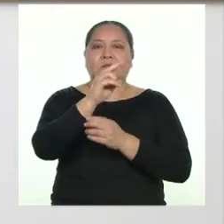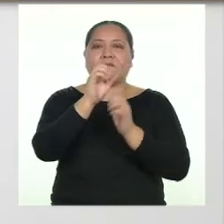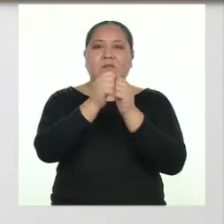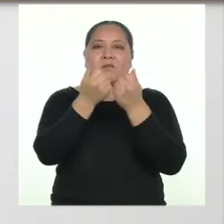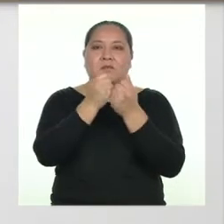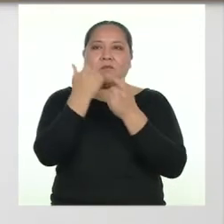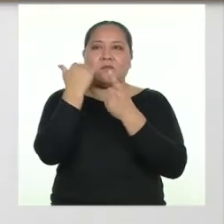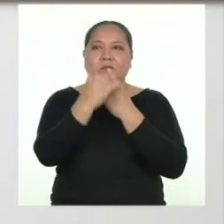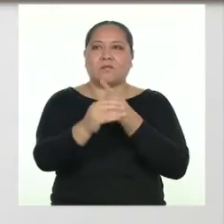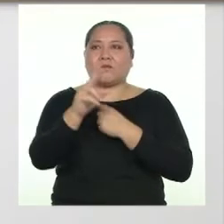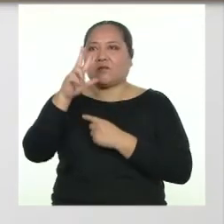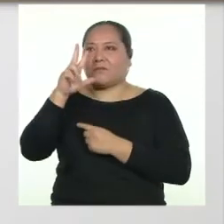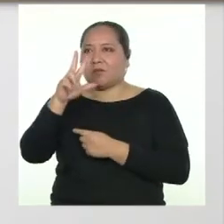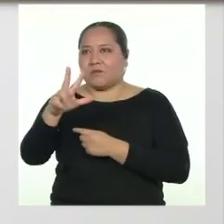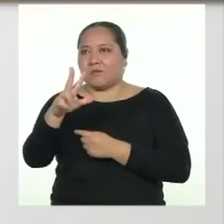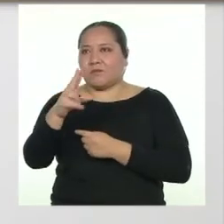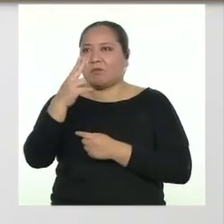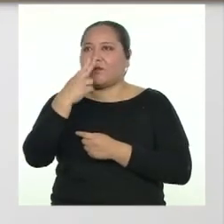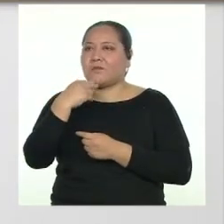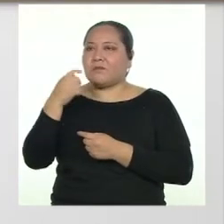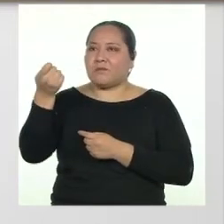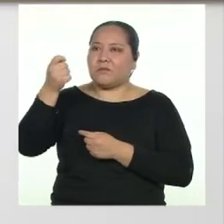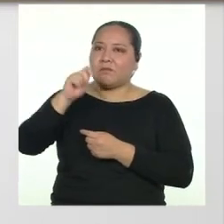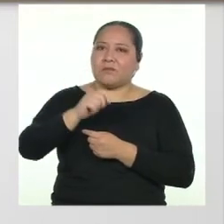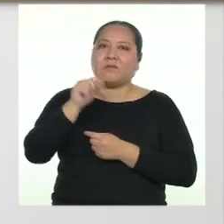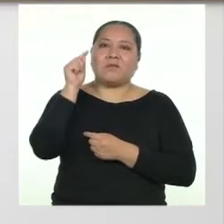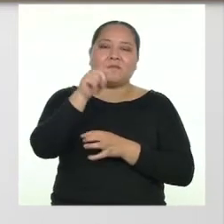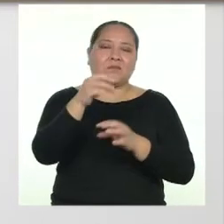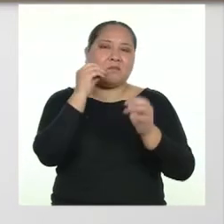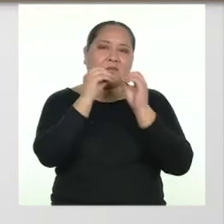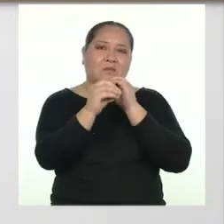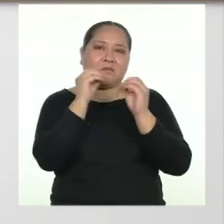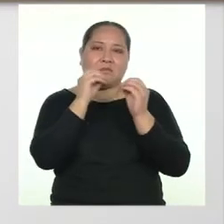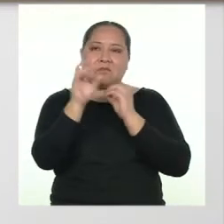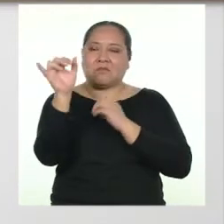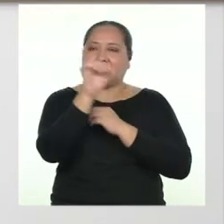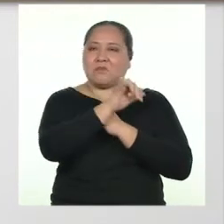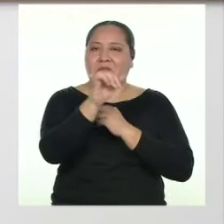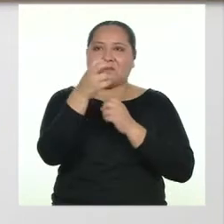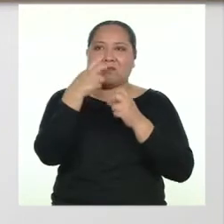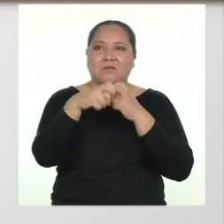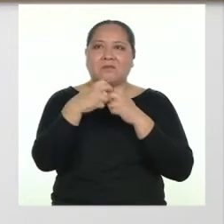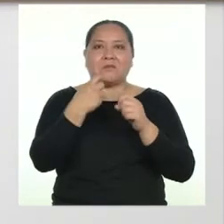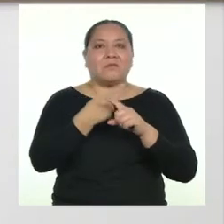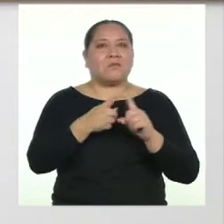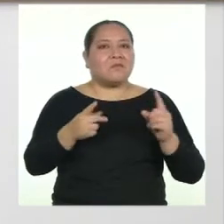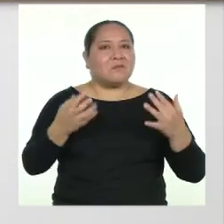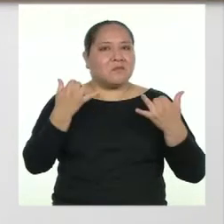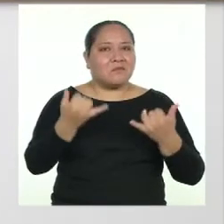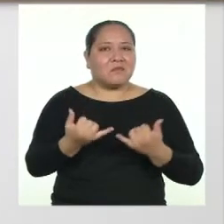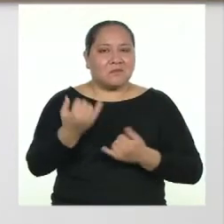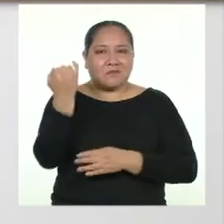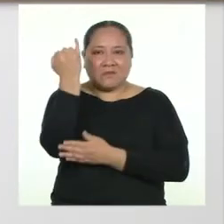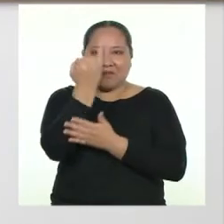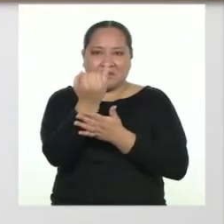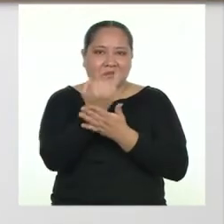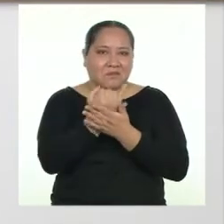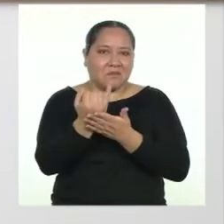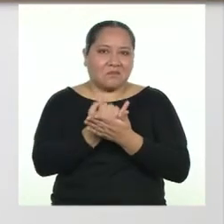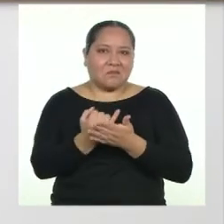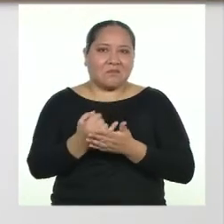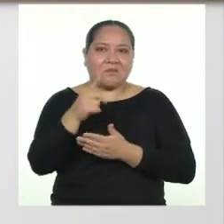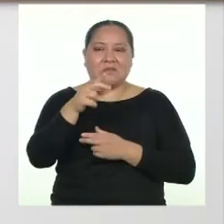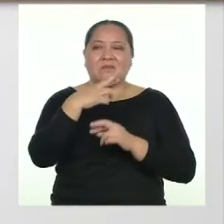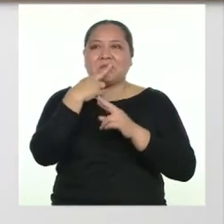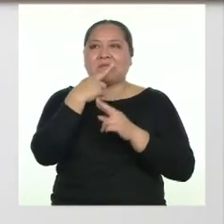y tres cucharaditas de azúcar. Hemos resuelto la misma situación, pero ahora de manera gráfica, y